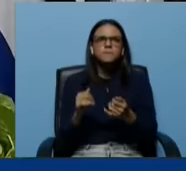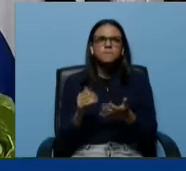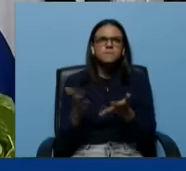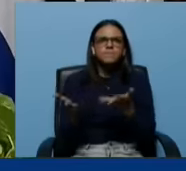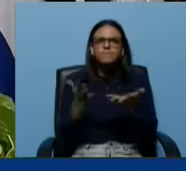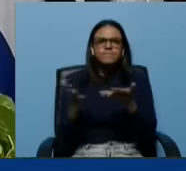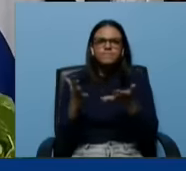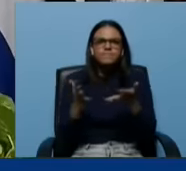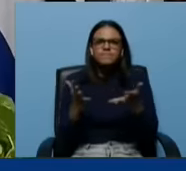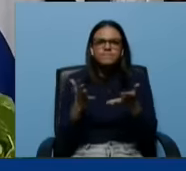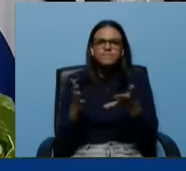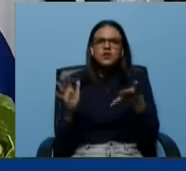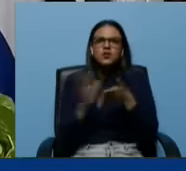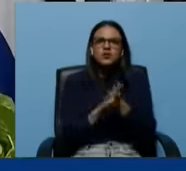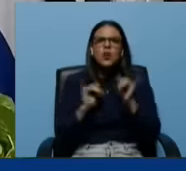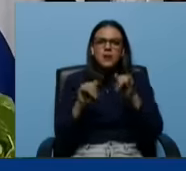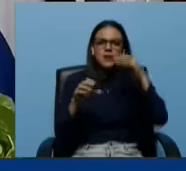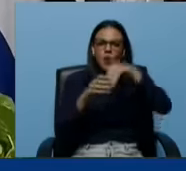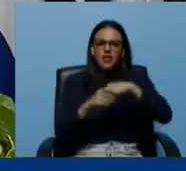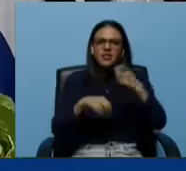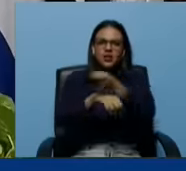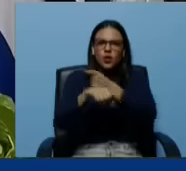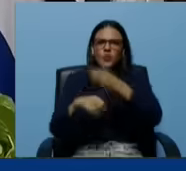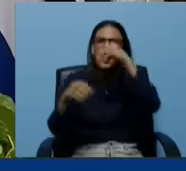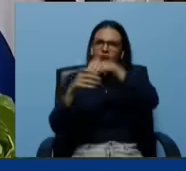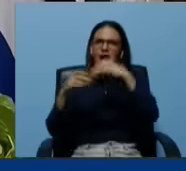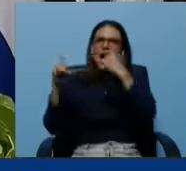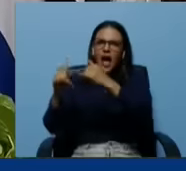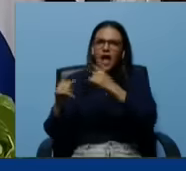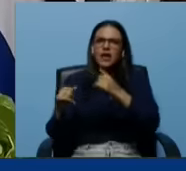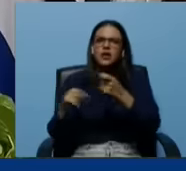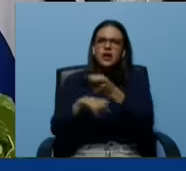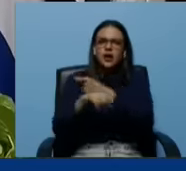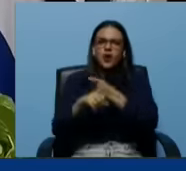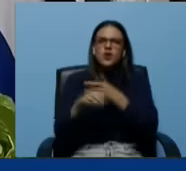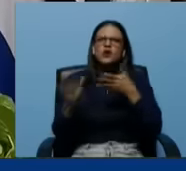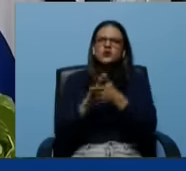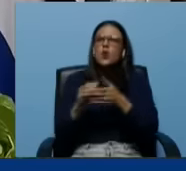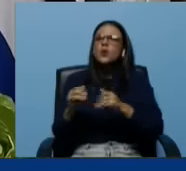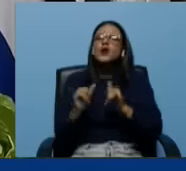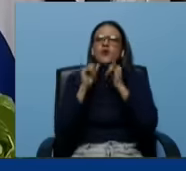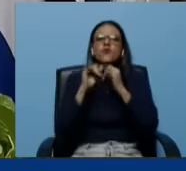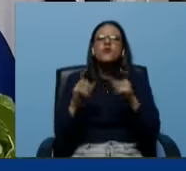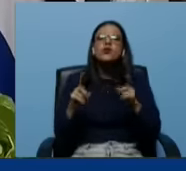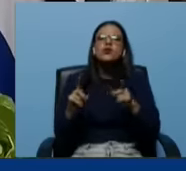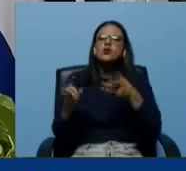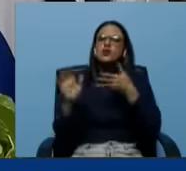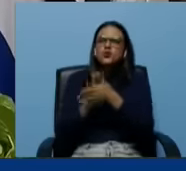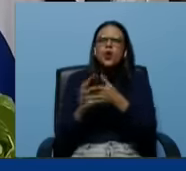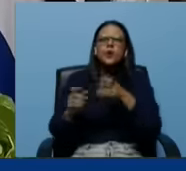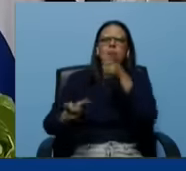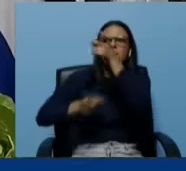en la Cancillería y en otro lugar está lleno de derechistas neoliberales